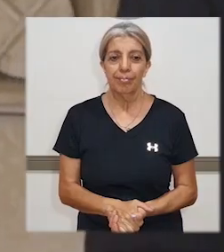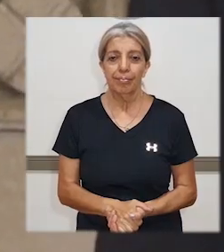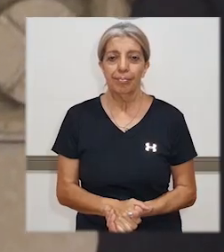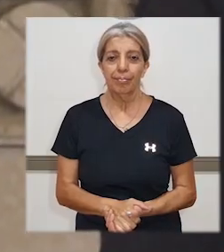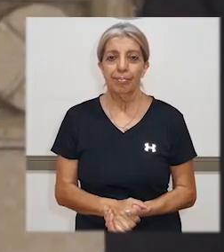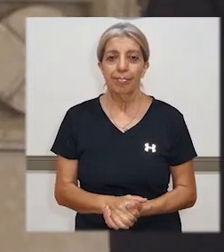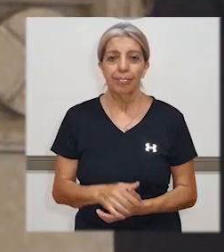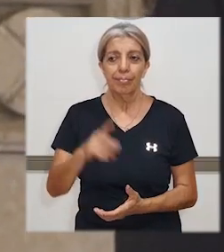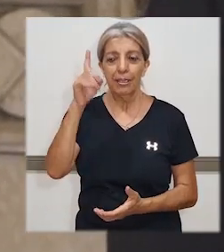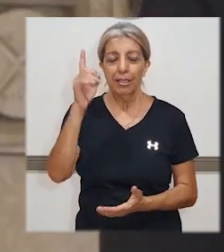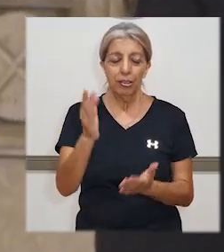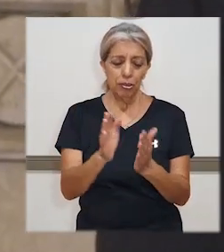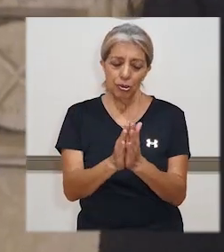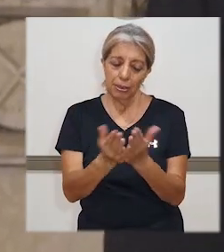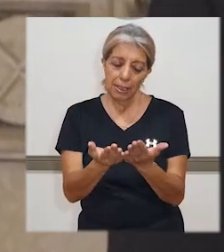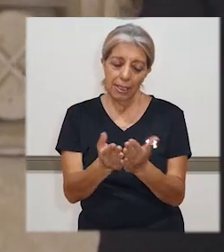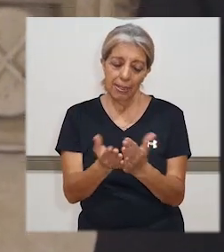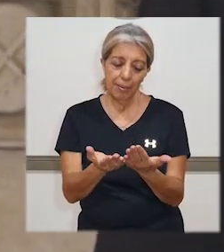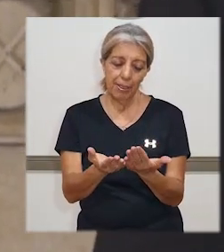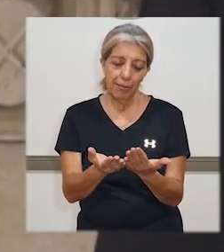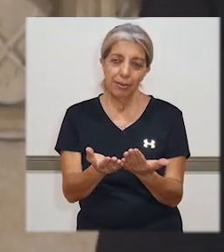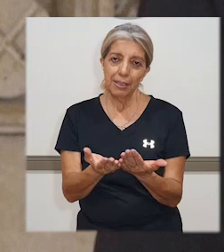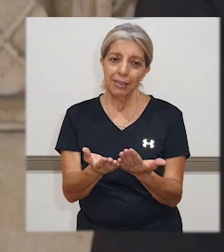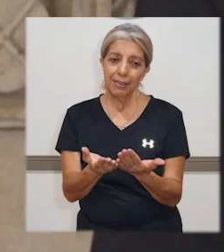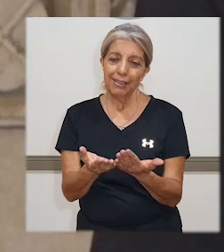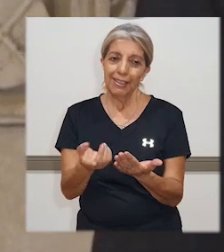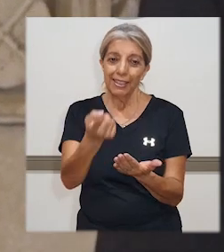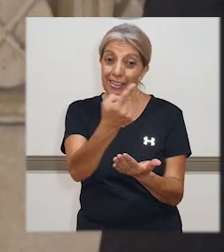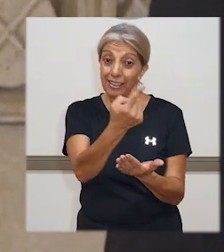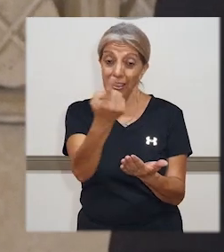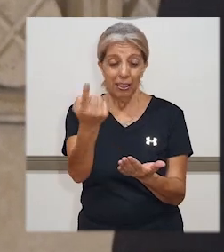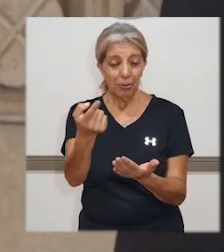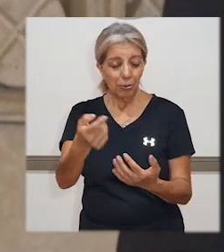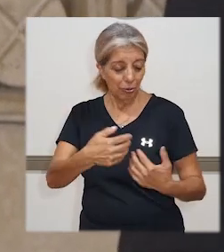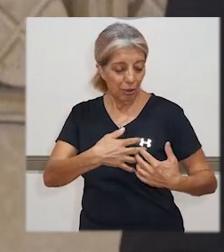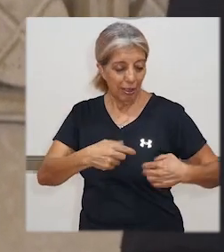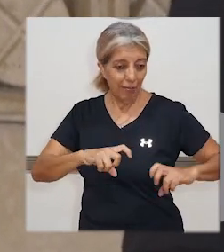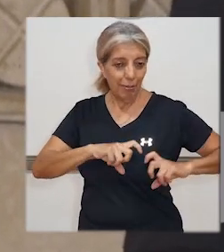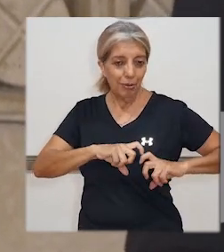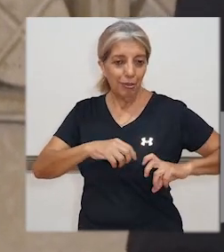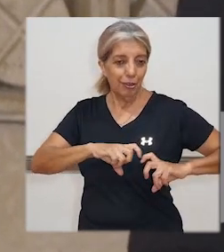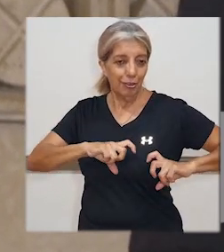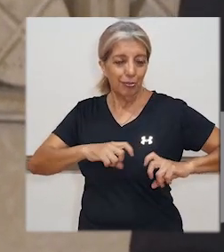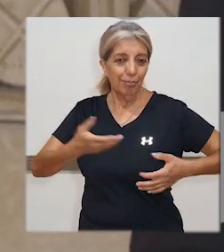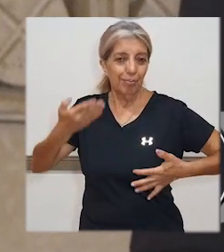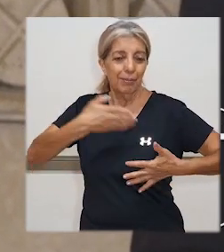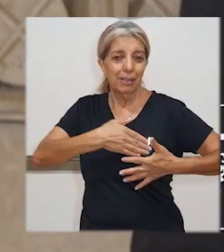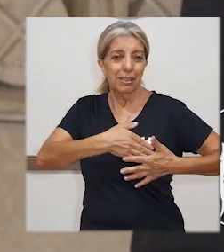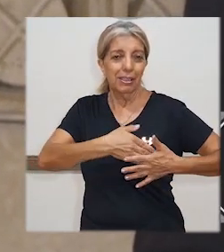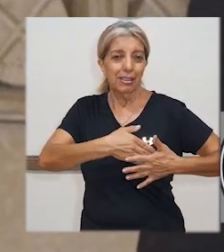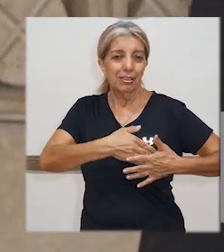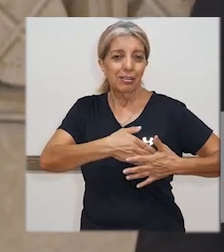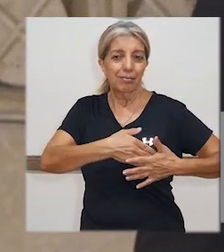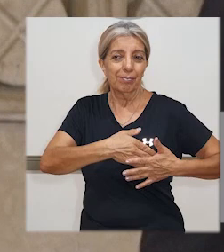Dios se hace presente en su palabra. Abrámosle el corazón para que pueda habitar en nuestro interior y